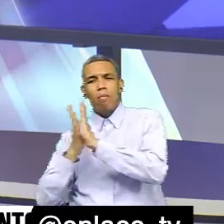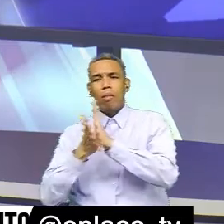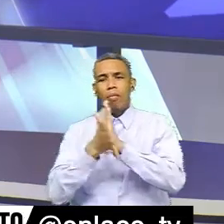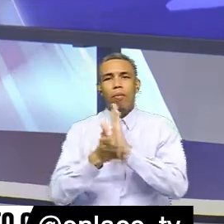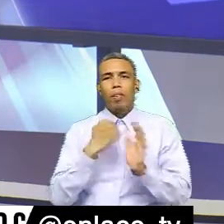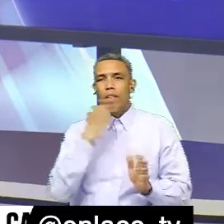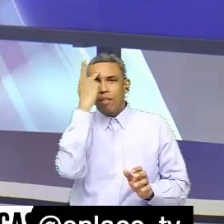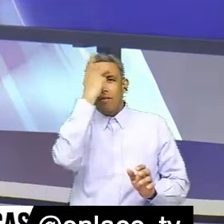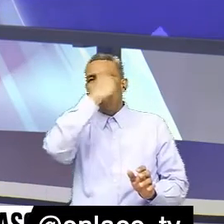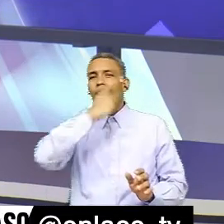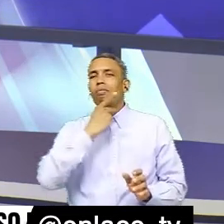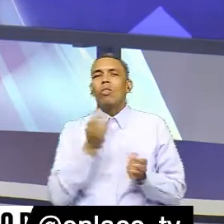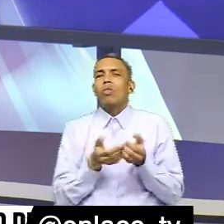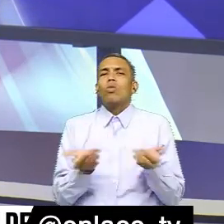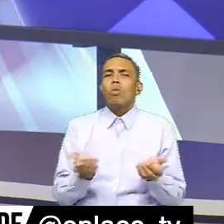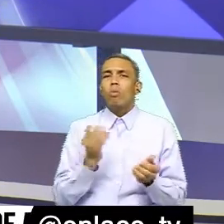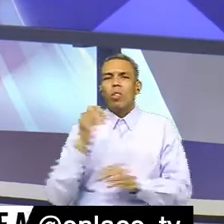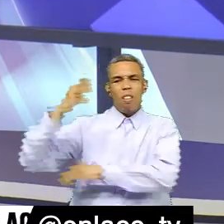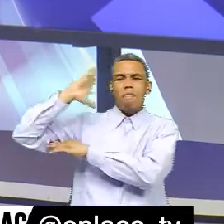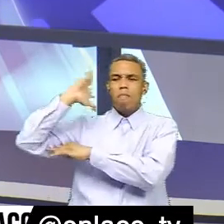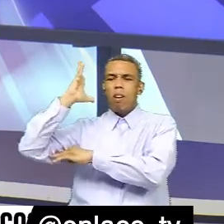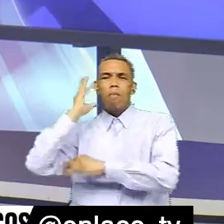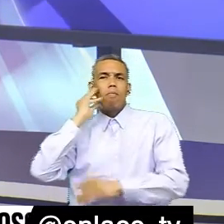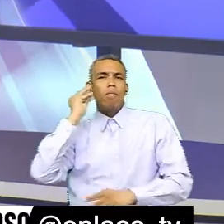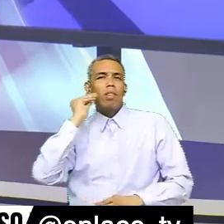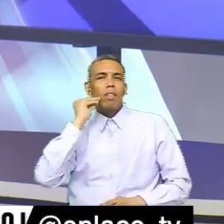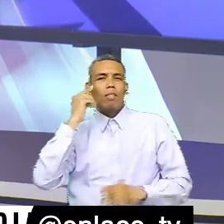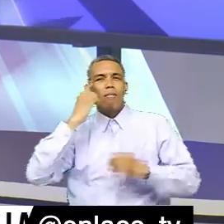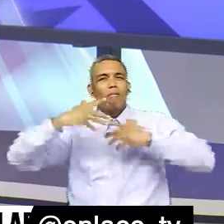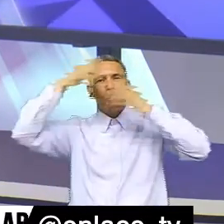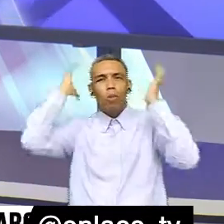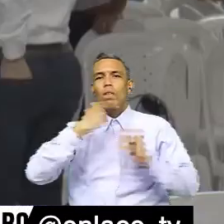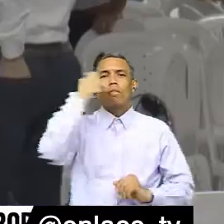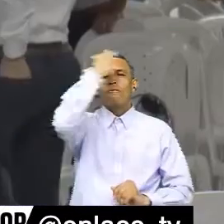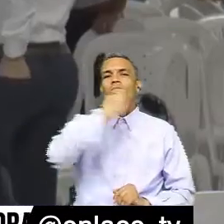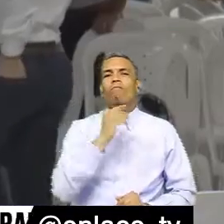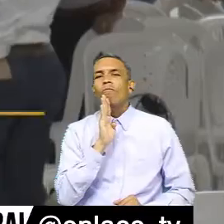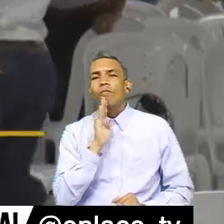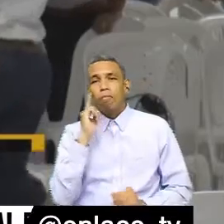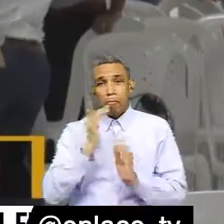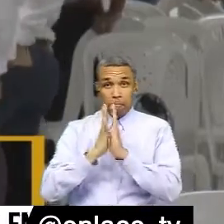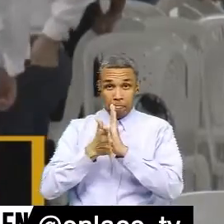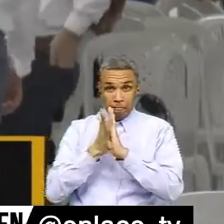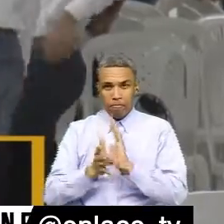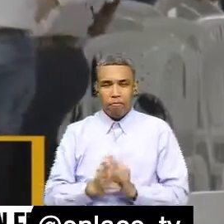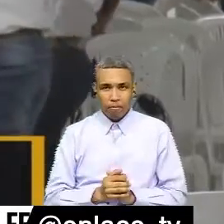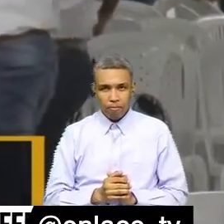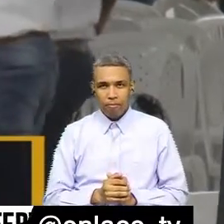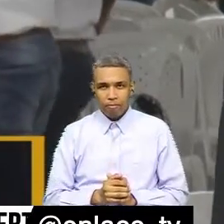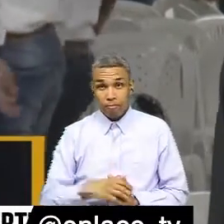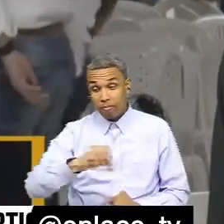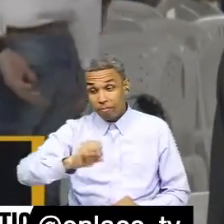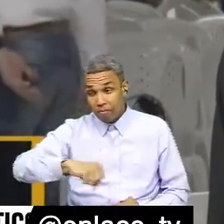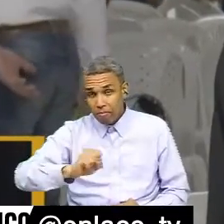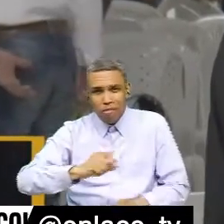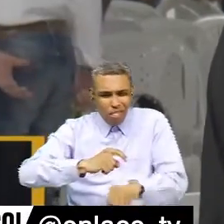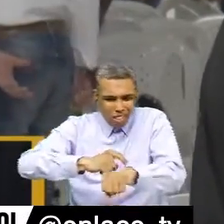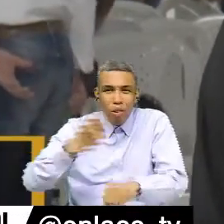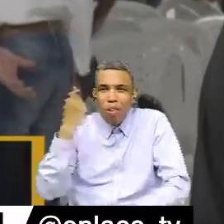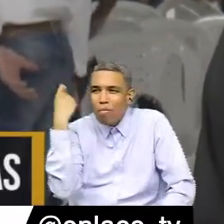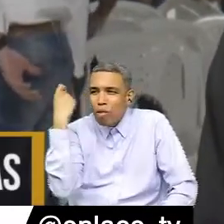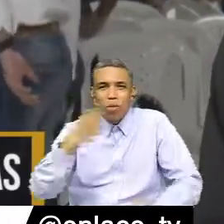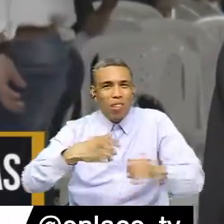detalles y nos cuenta de quién se trata carola adelante y buenas tardes gracias compañeros en estudio así es hace pocos minutos que un niño